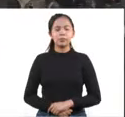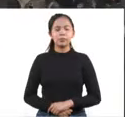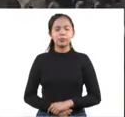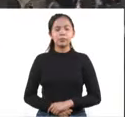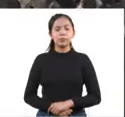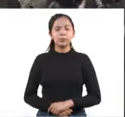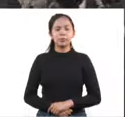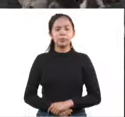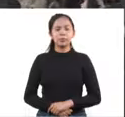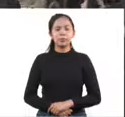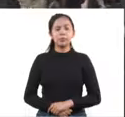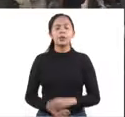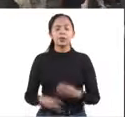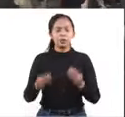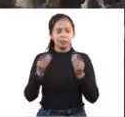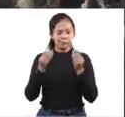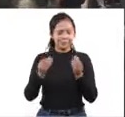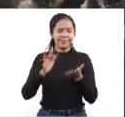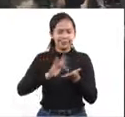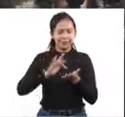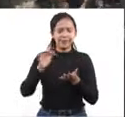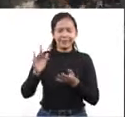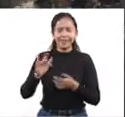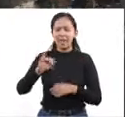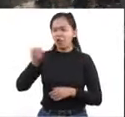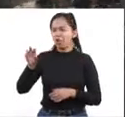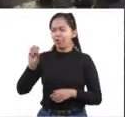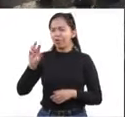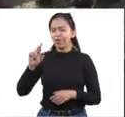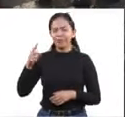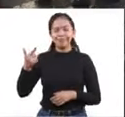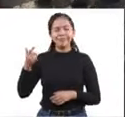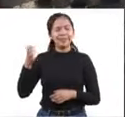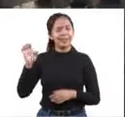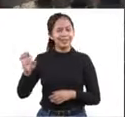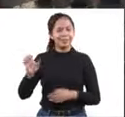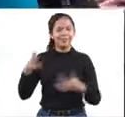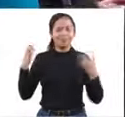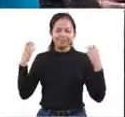Gracias. Y que viva Jorge González.